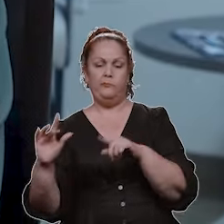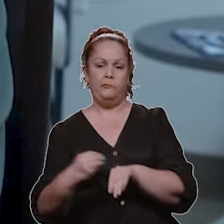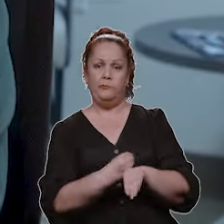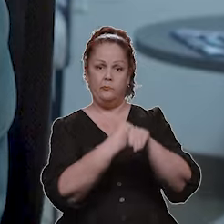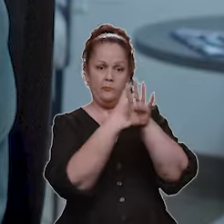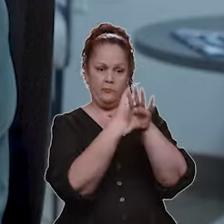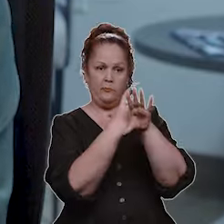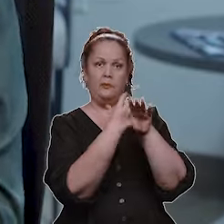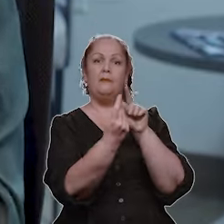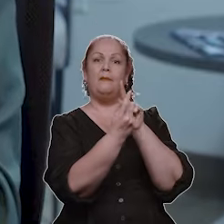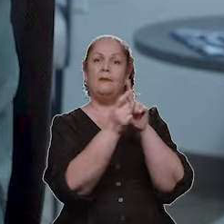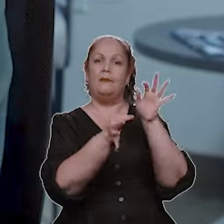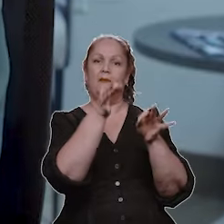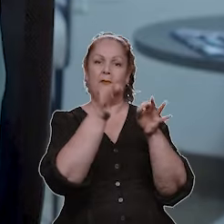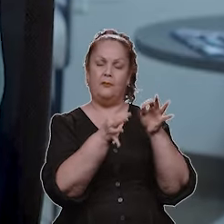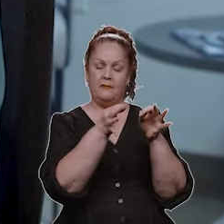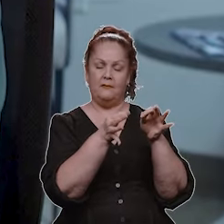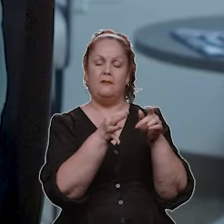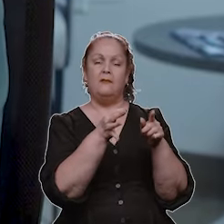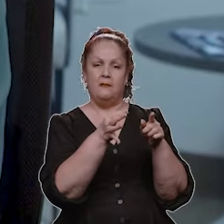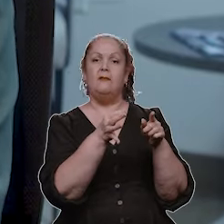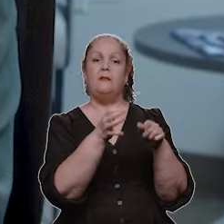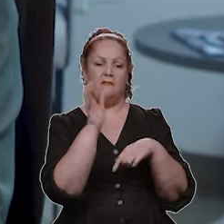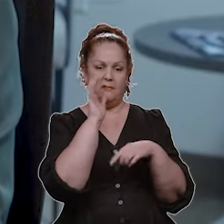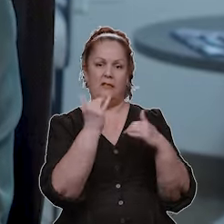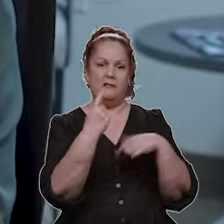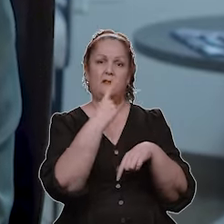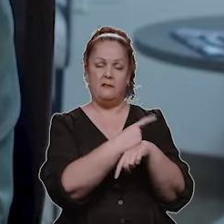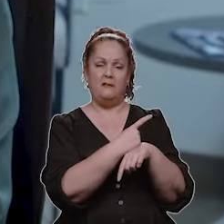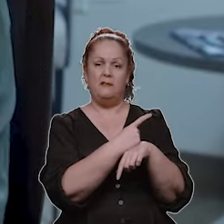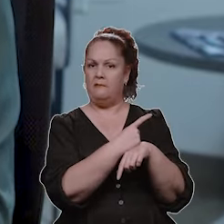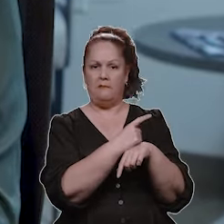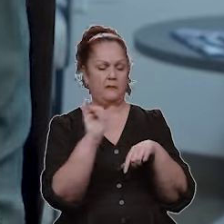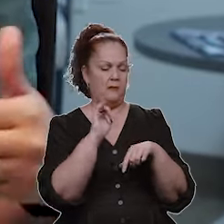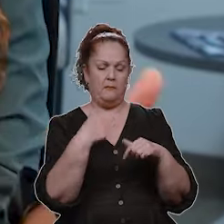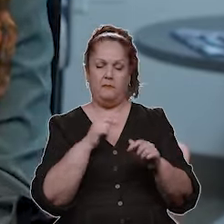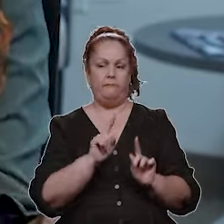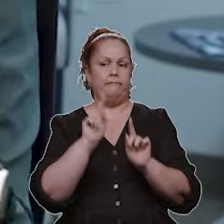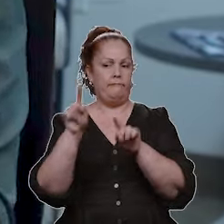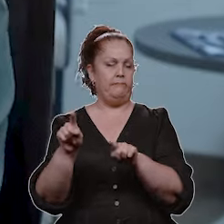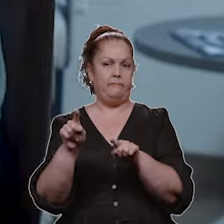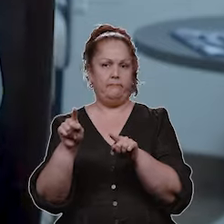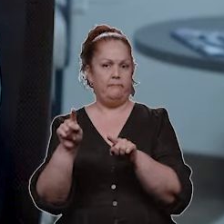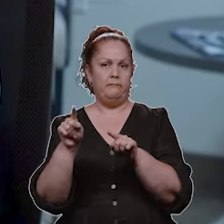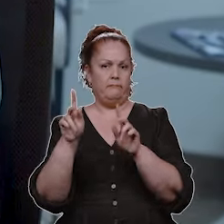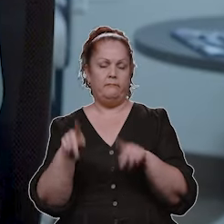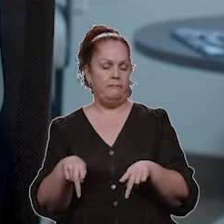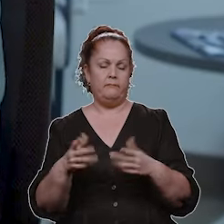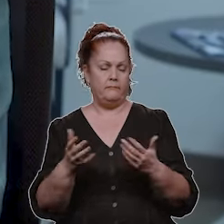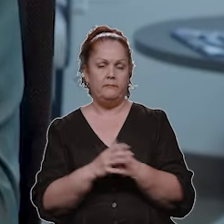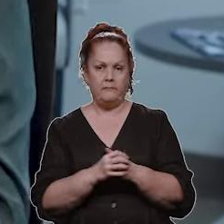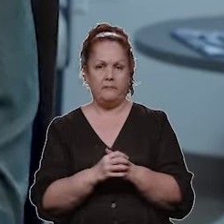través de zoom con el web de turno y su petición va a ser atendida de por videoconferencia tal cual como si estuviera de manera presencial en el